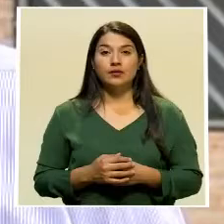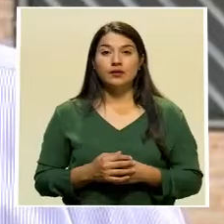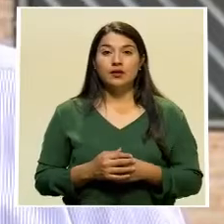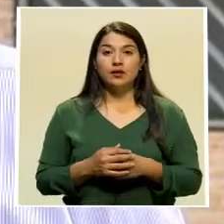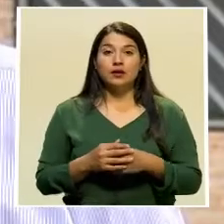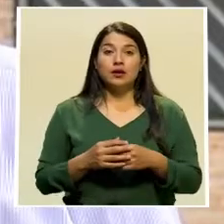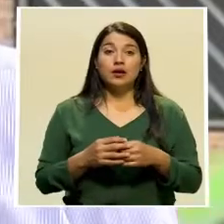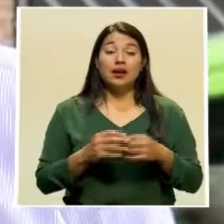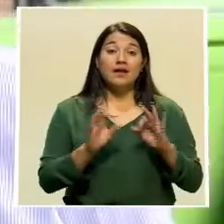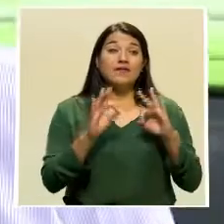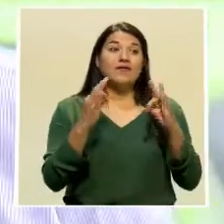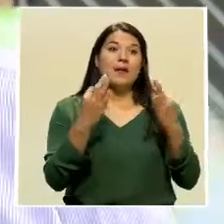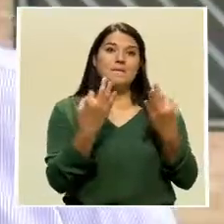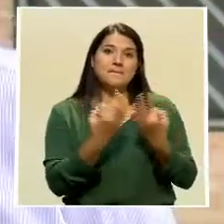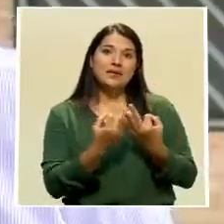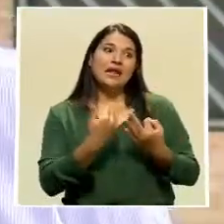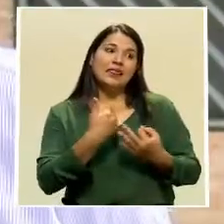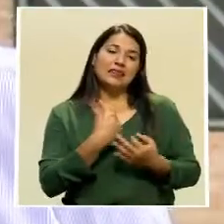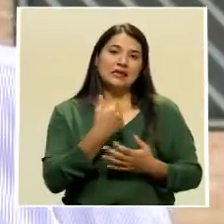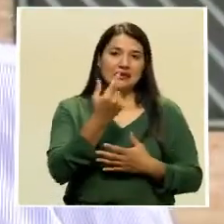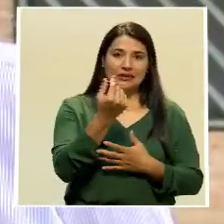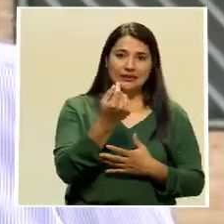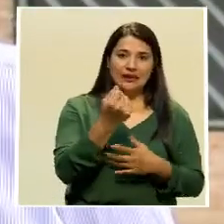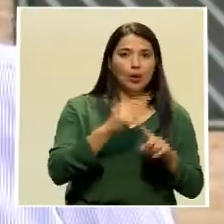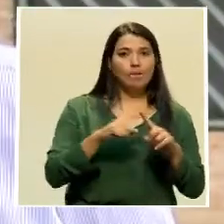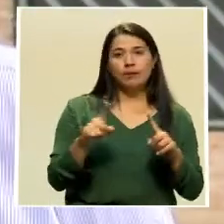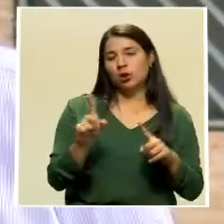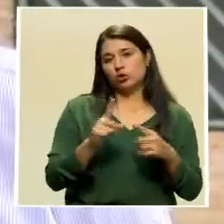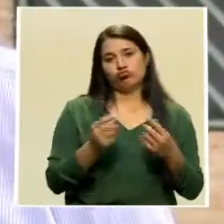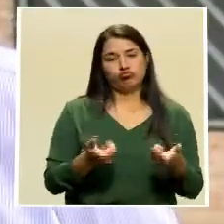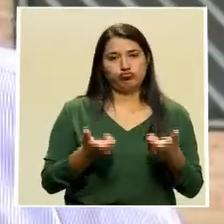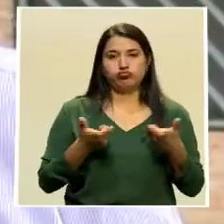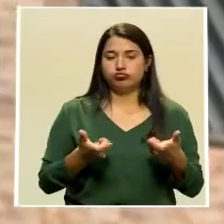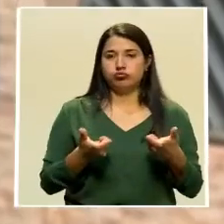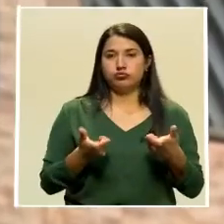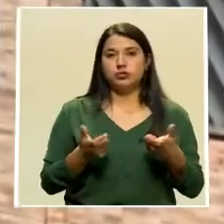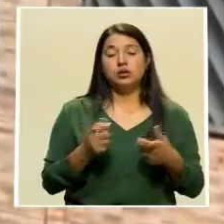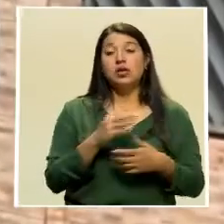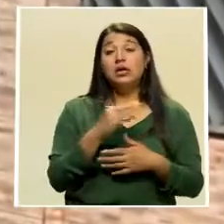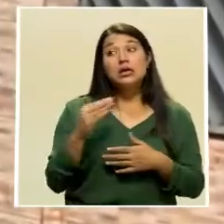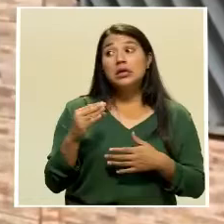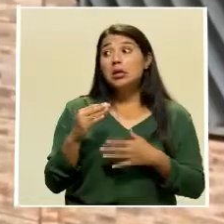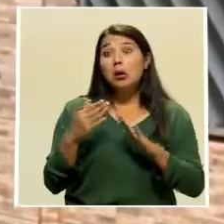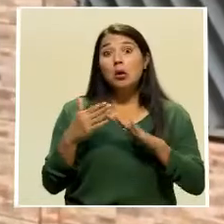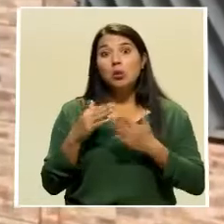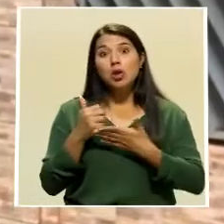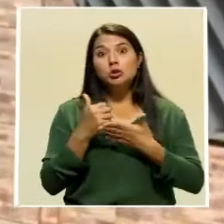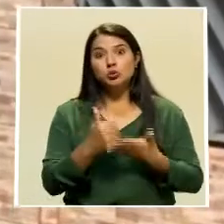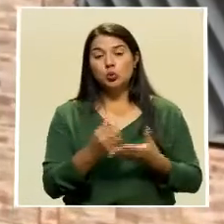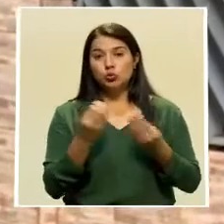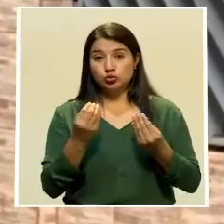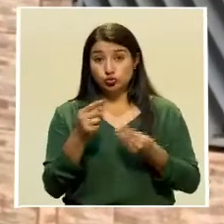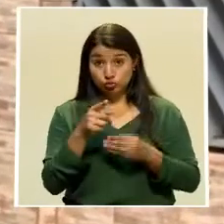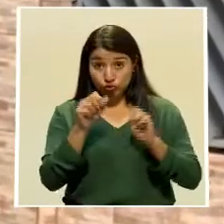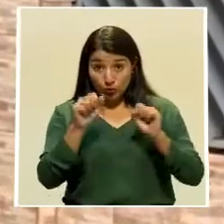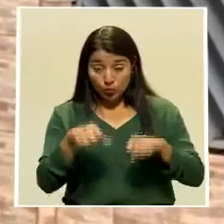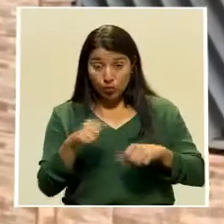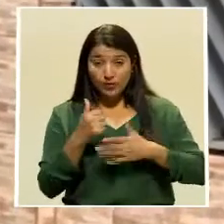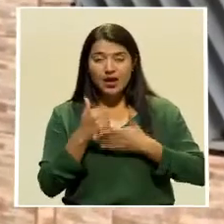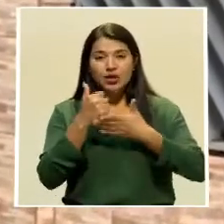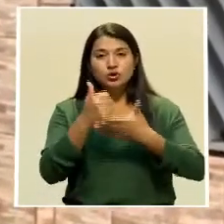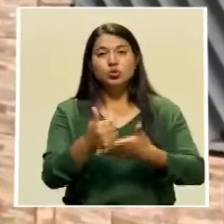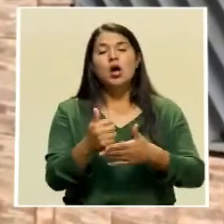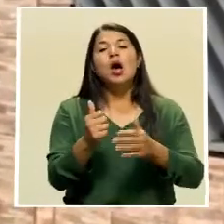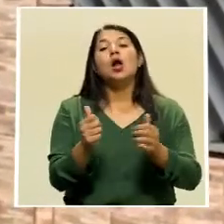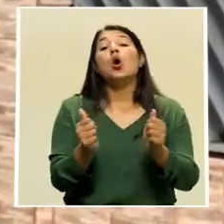pero tampoco cuenta con tantos recursos y la comunidad ha respondido muy bien. Usted puede ayudarlos por medio de